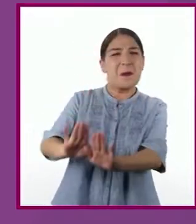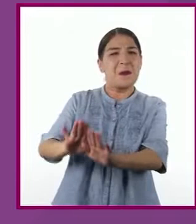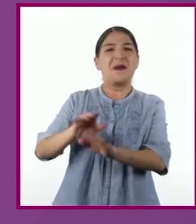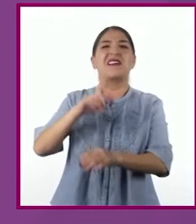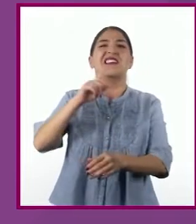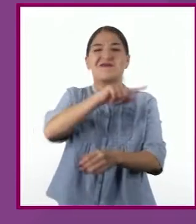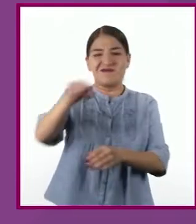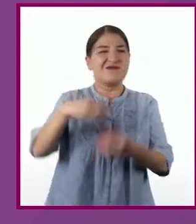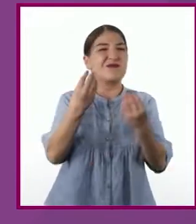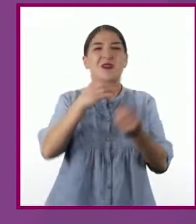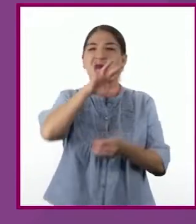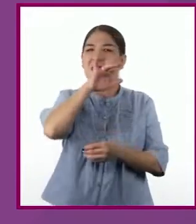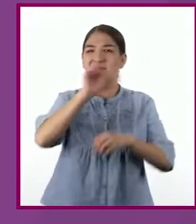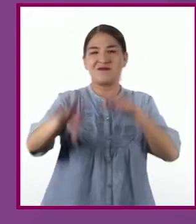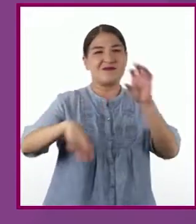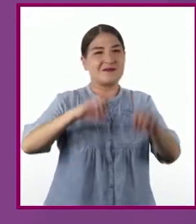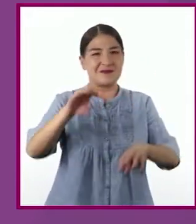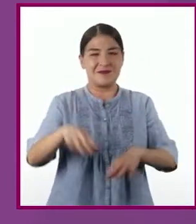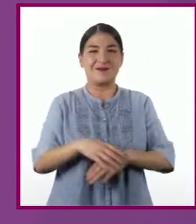había basura.